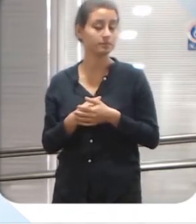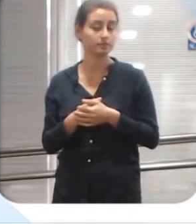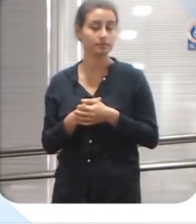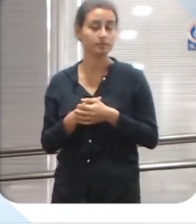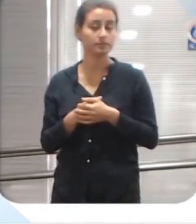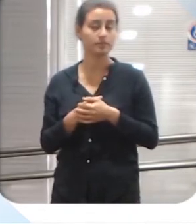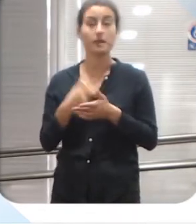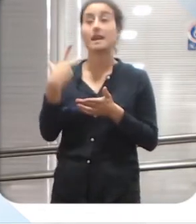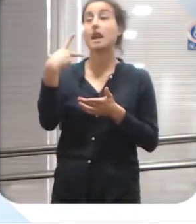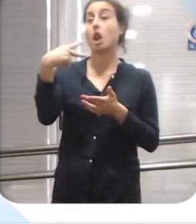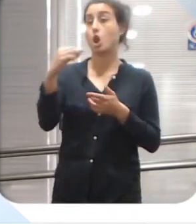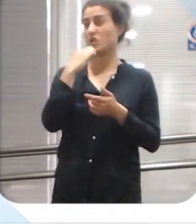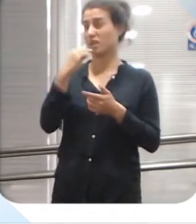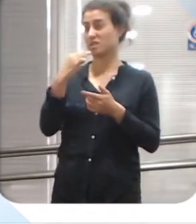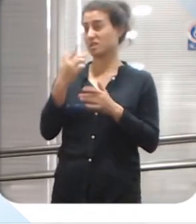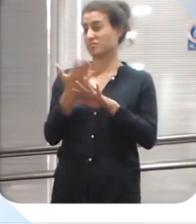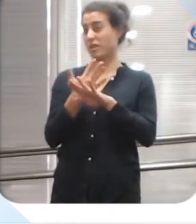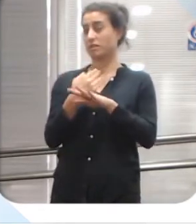en el no que tú hacías